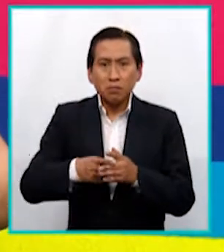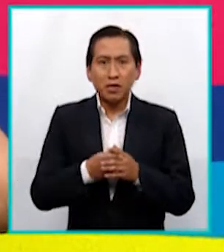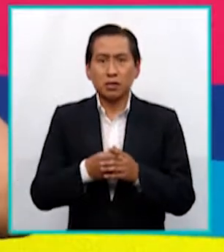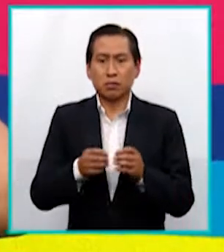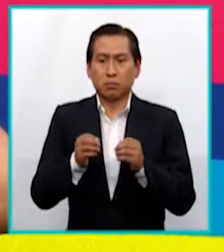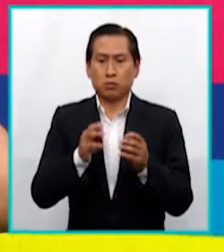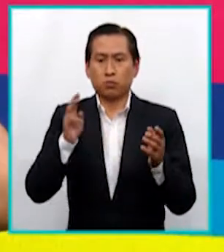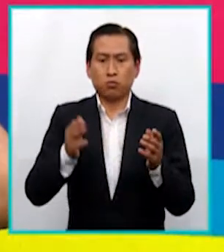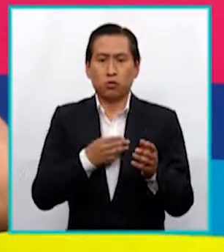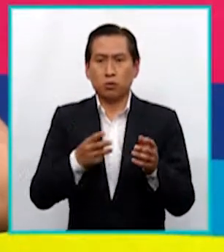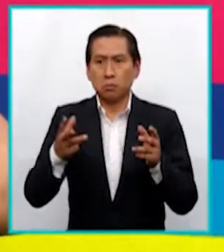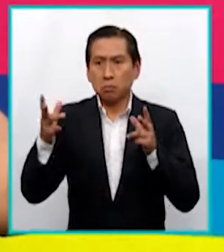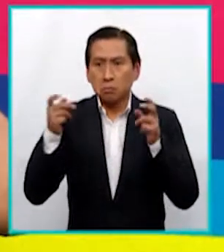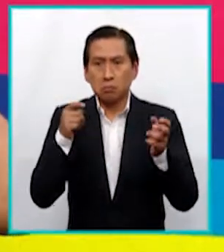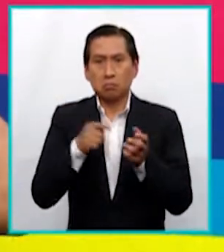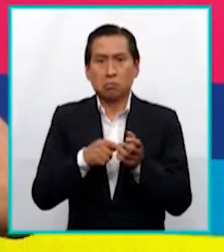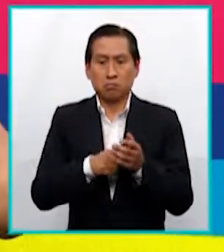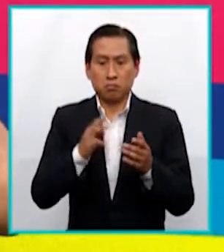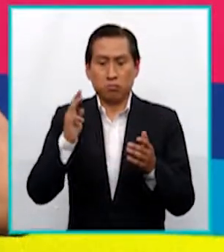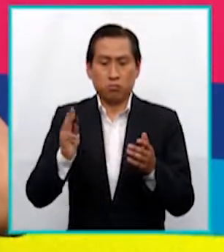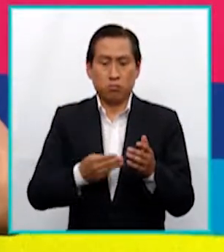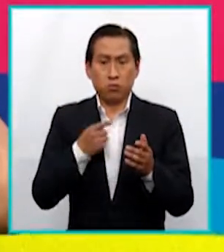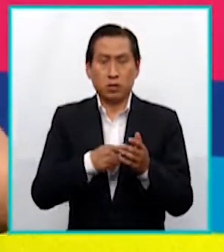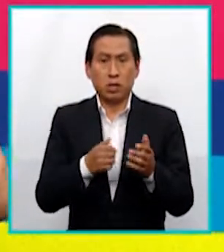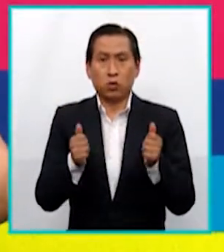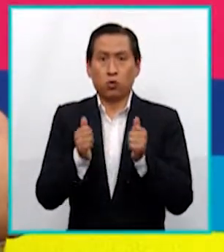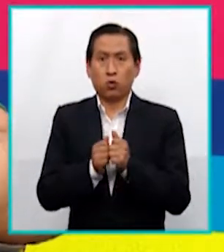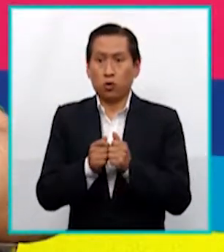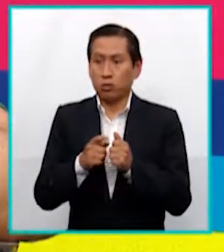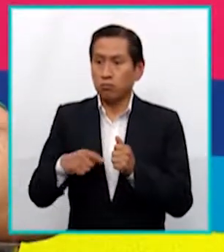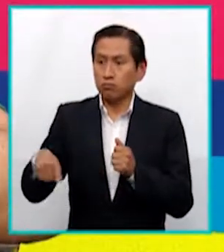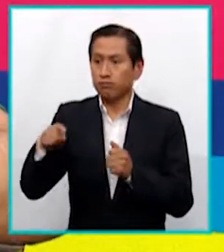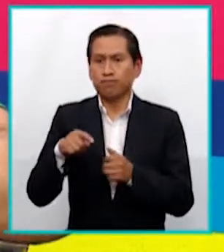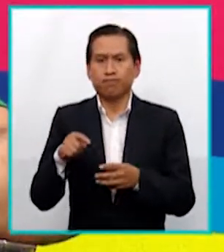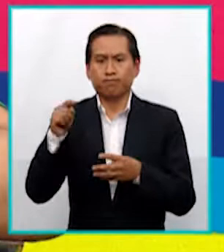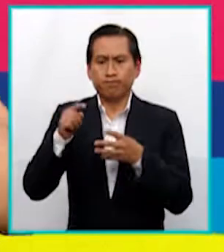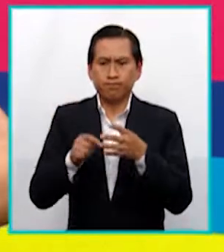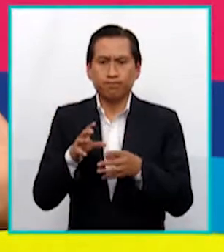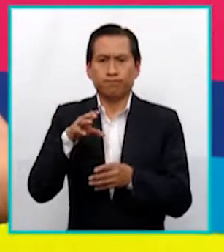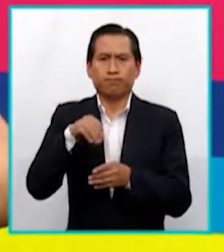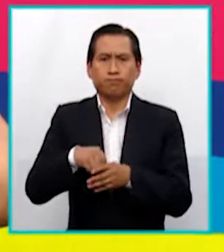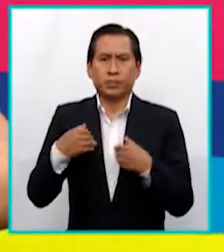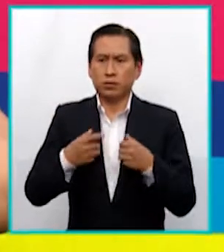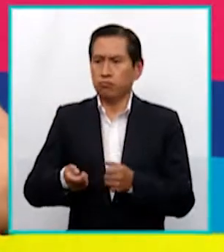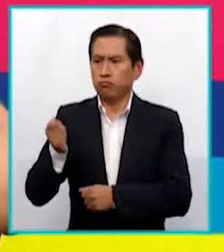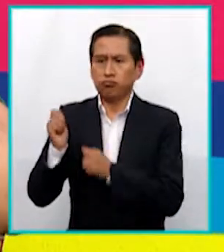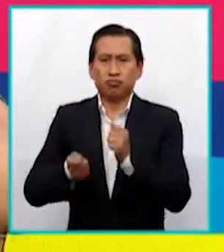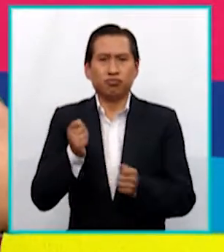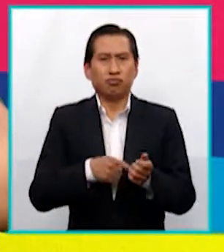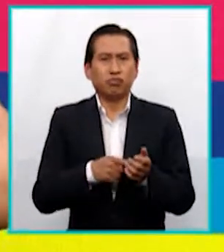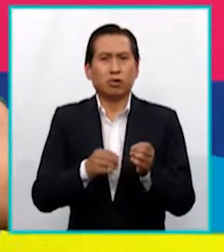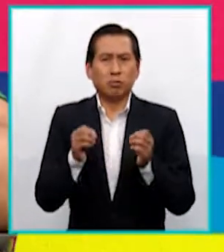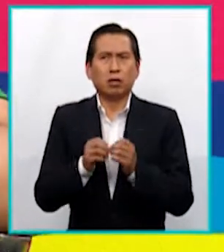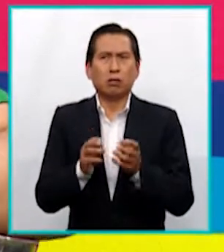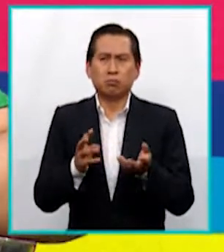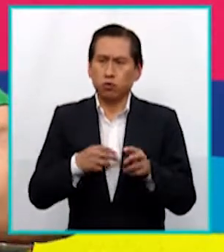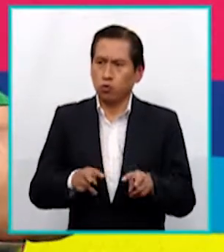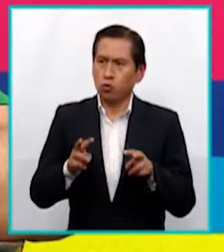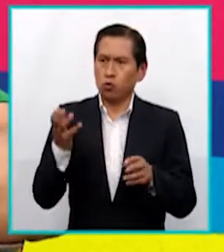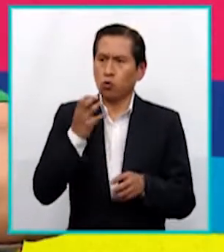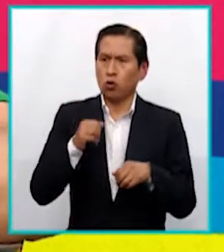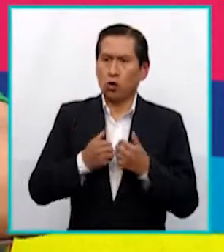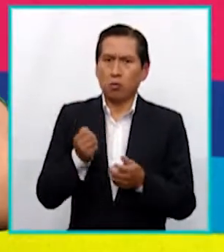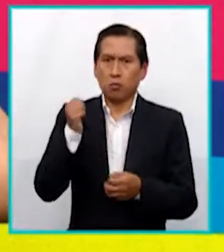discos acústicos. Uh-huh. Estos discos acústicos venían acompañados de los patrones que tenían en la batería. Uh-huh. Entonces era como que, wow, ¿cómo lo